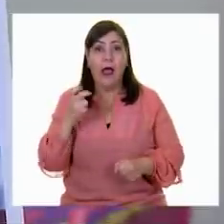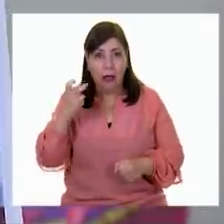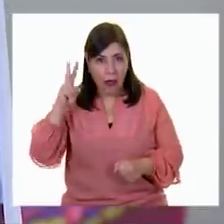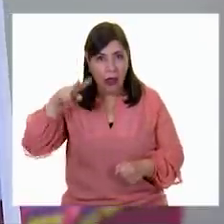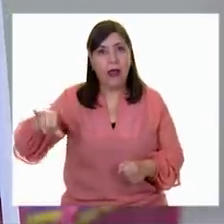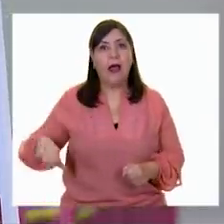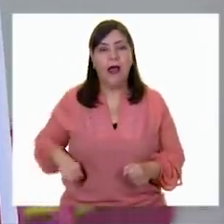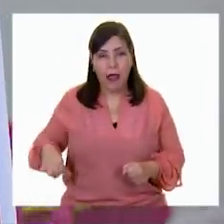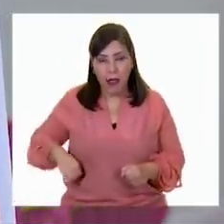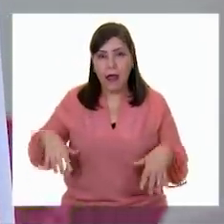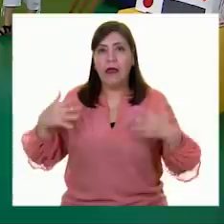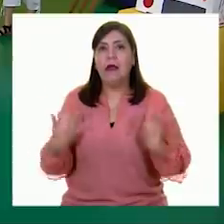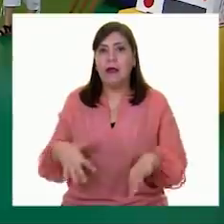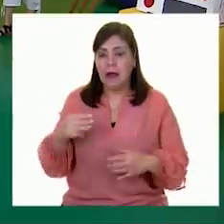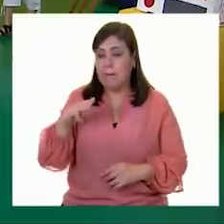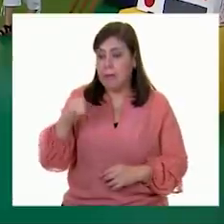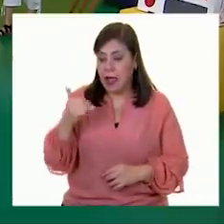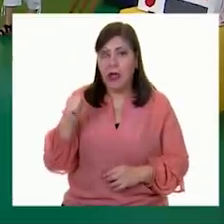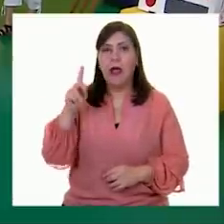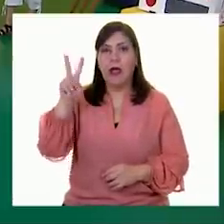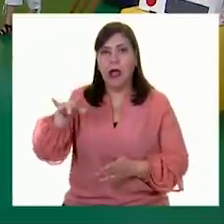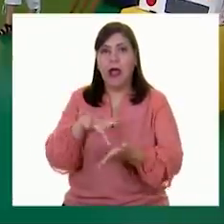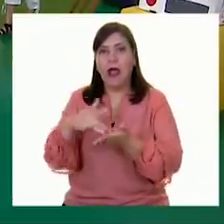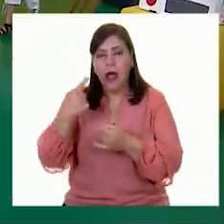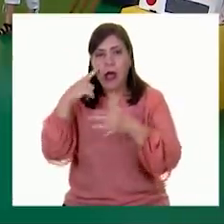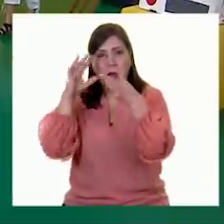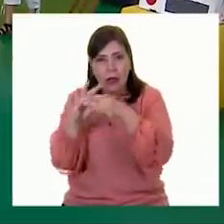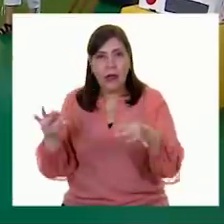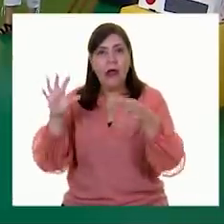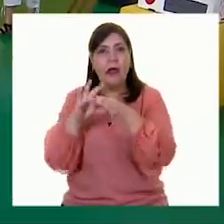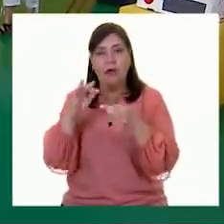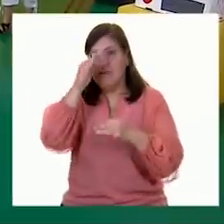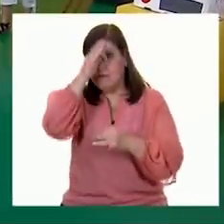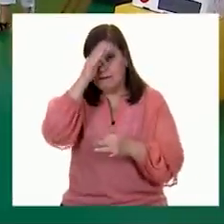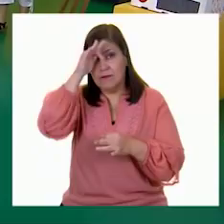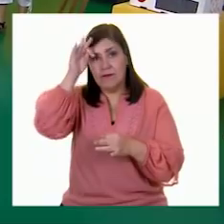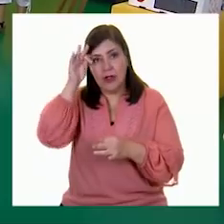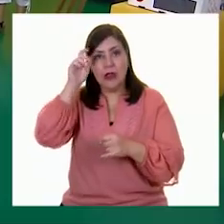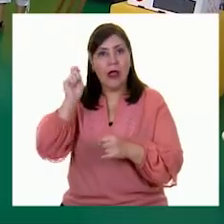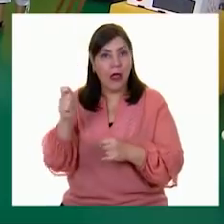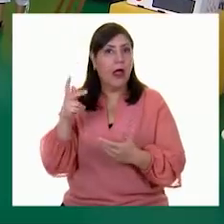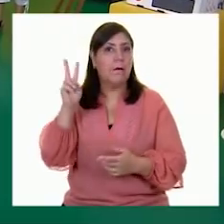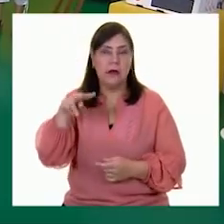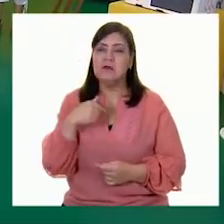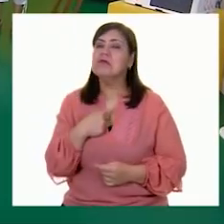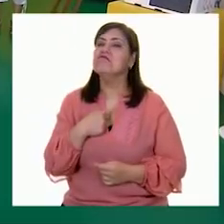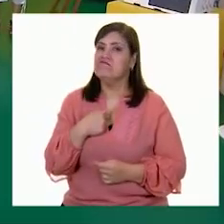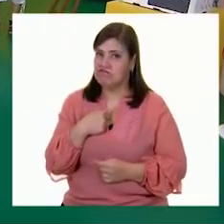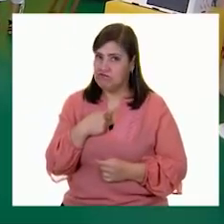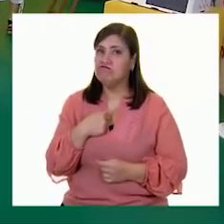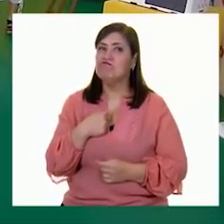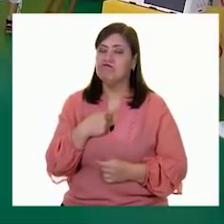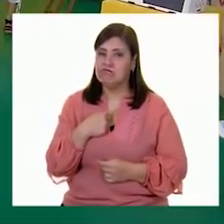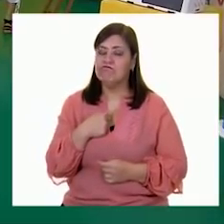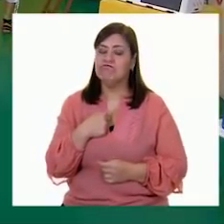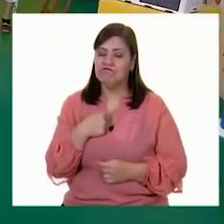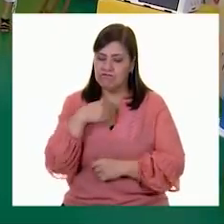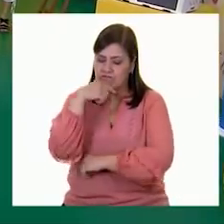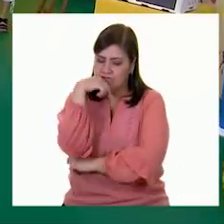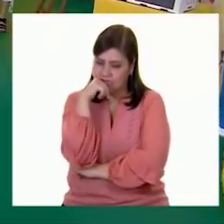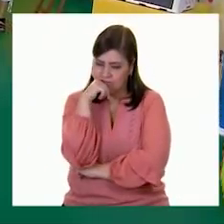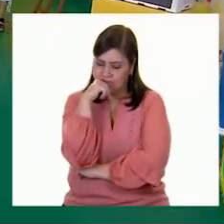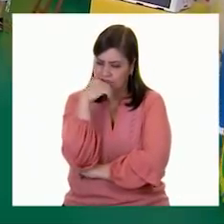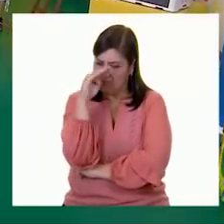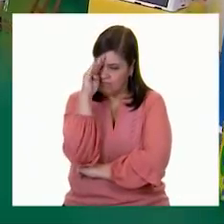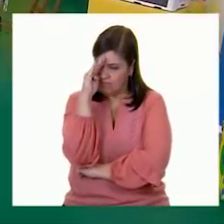a Maya que nos dio la oportunidad de ver y conocer un poco más de Frida Kahlo. aunque debo reconocer que estoy todavía pensativo